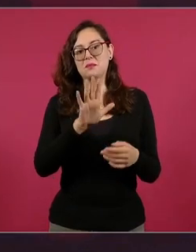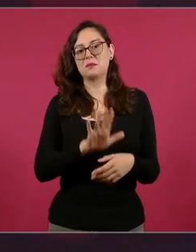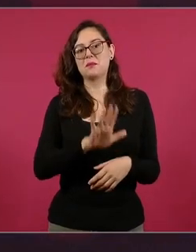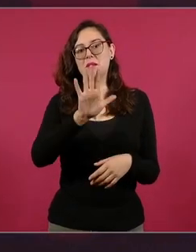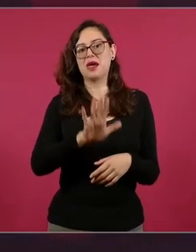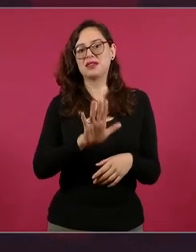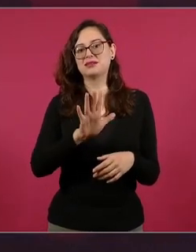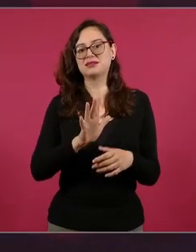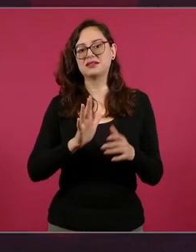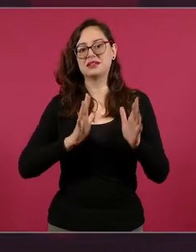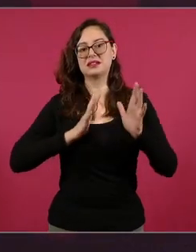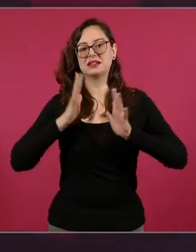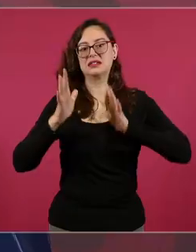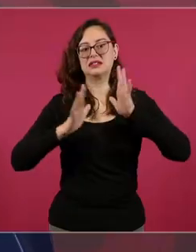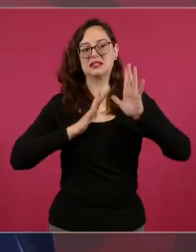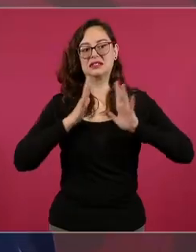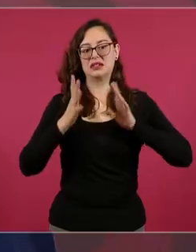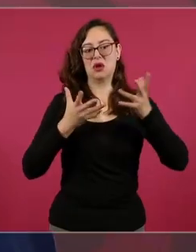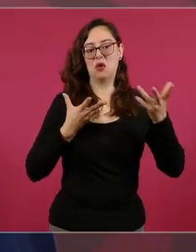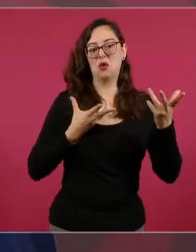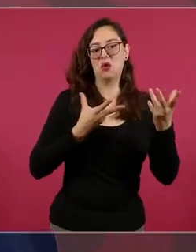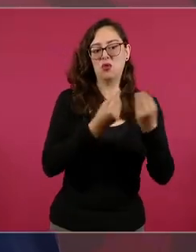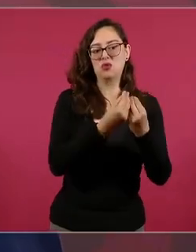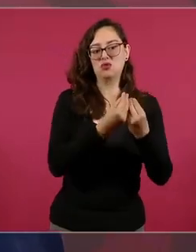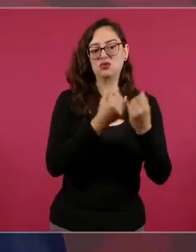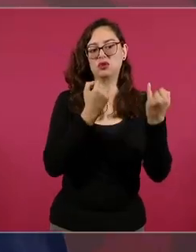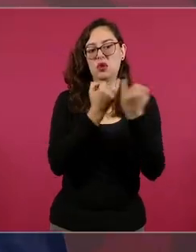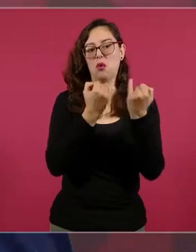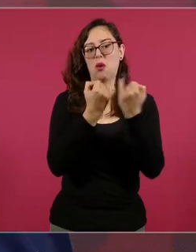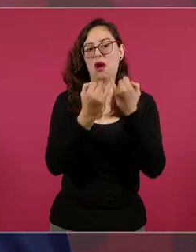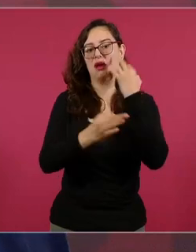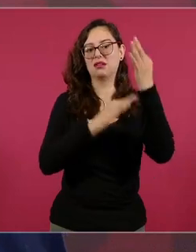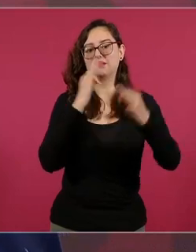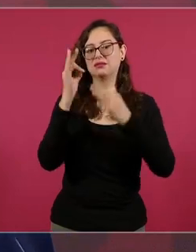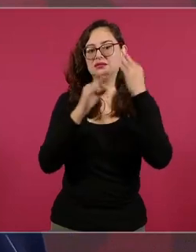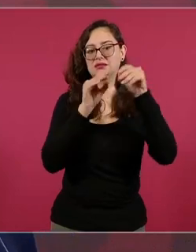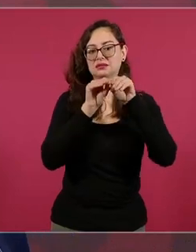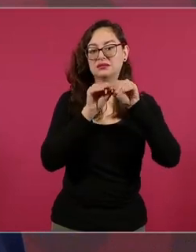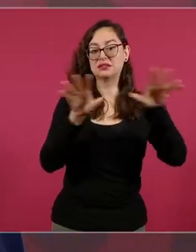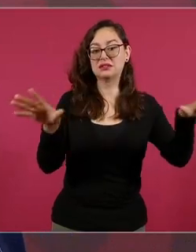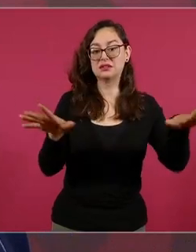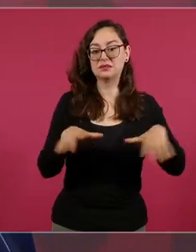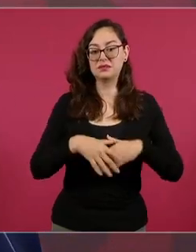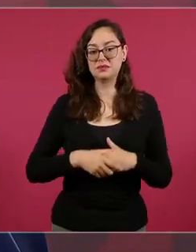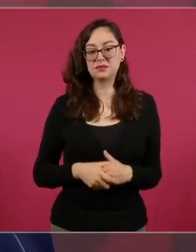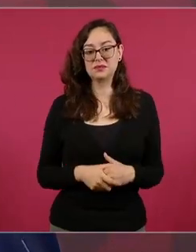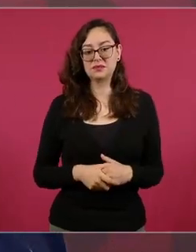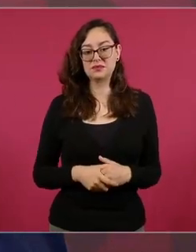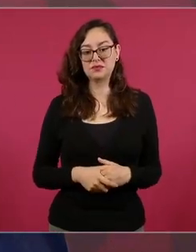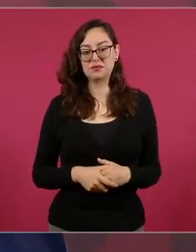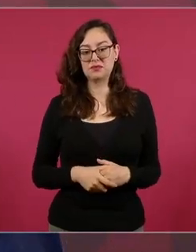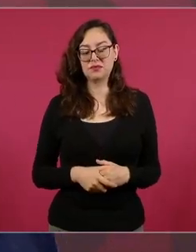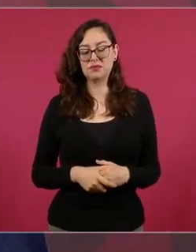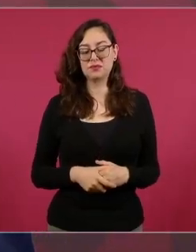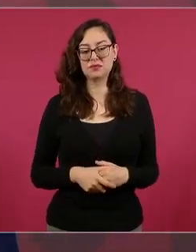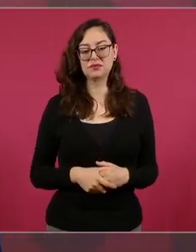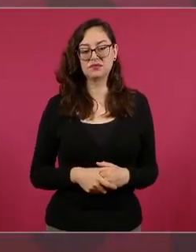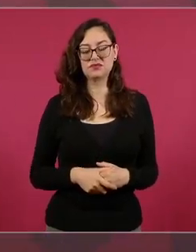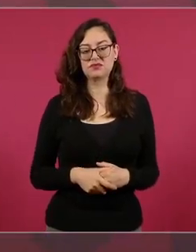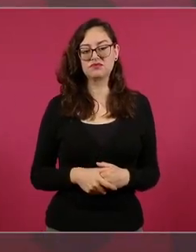porque no me gusta la palabra publicidad. Eso tiene que ver más con lo mercantil, la propaganda tiene que ver más con lo político.